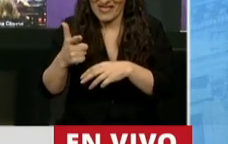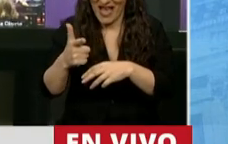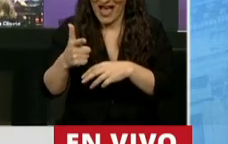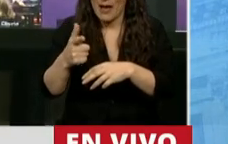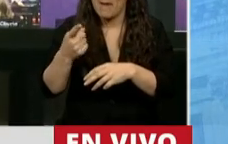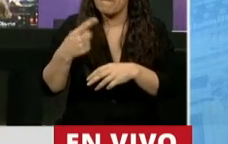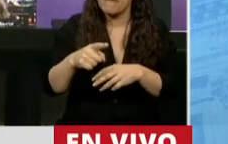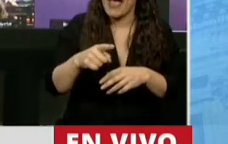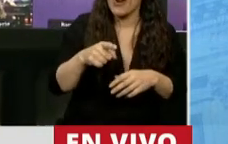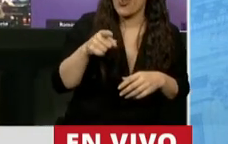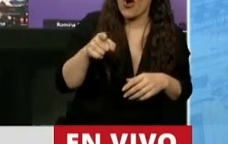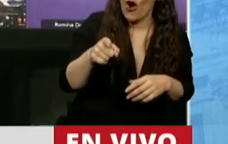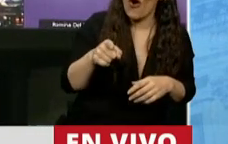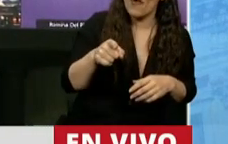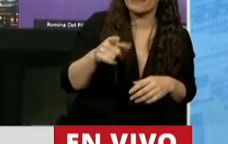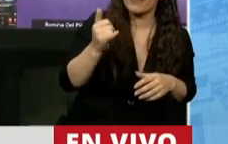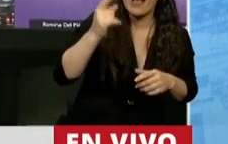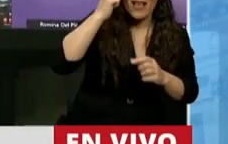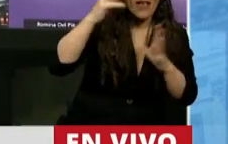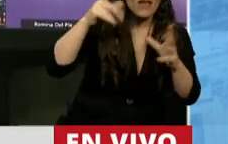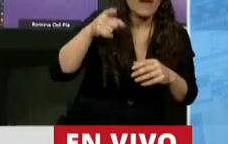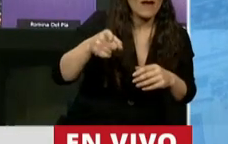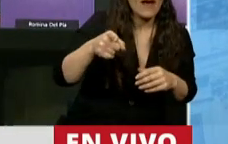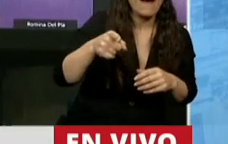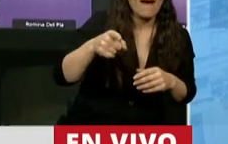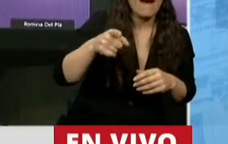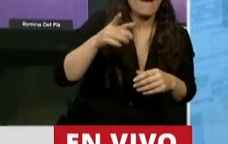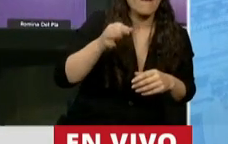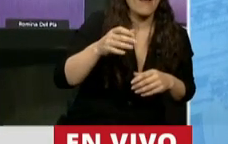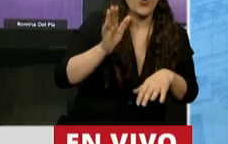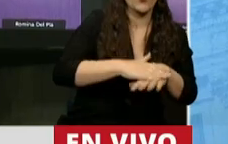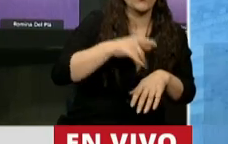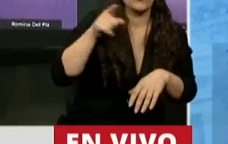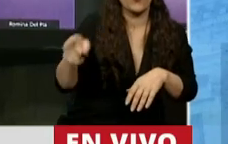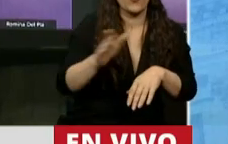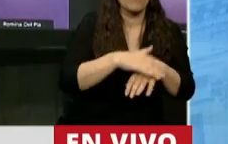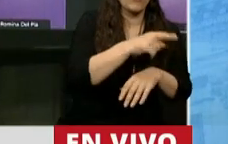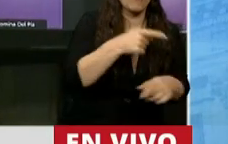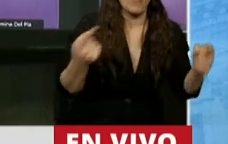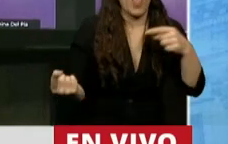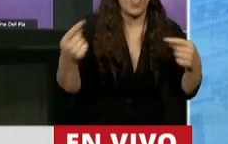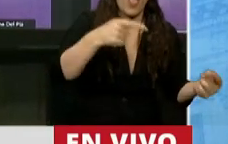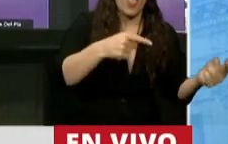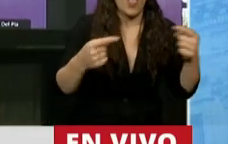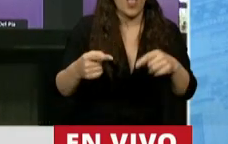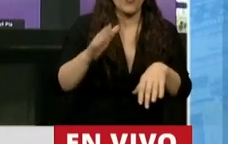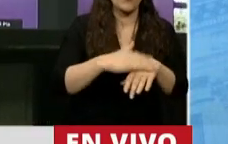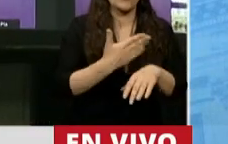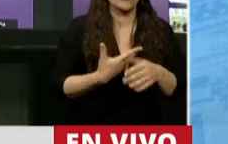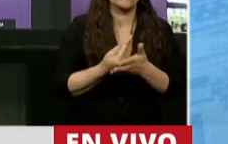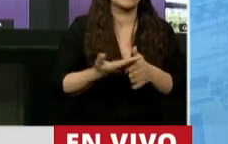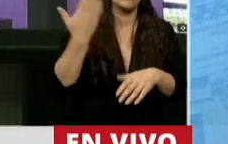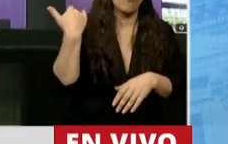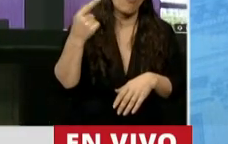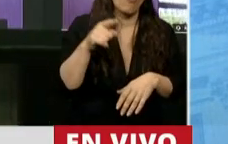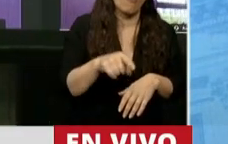posicionamientos políticos, muchas veces ve cómo van las culpas de un lado y del otro. Si el gobierno anterior hizo supuestamente mal